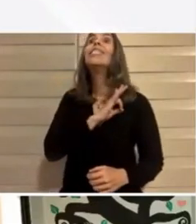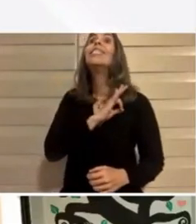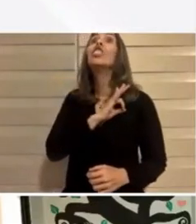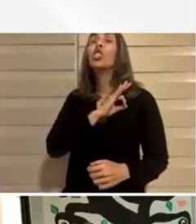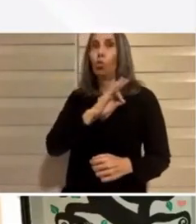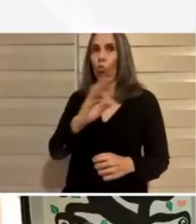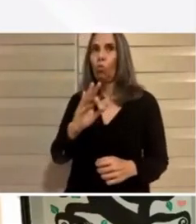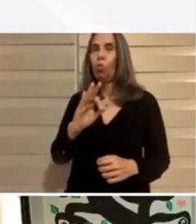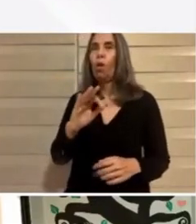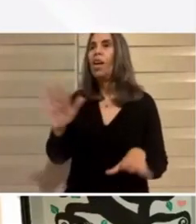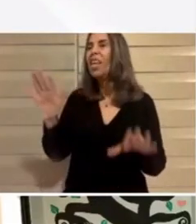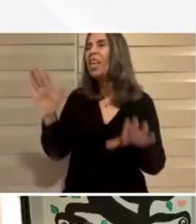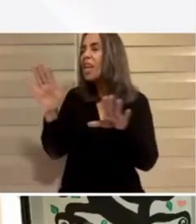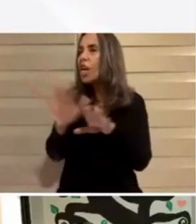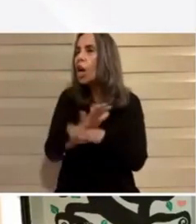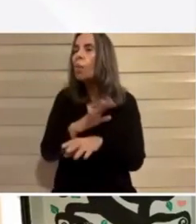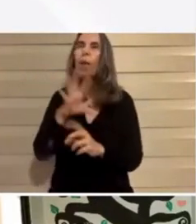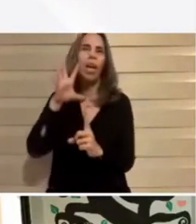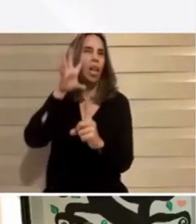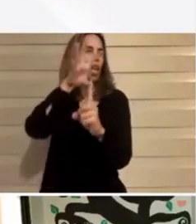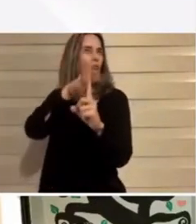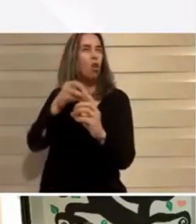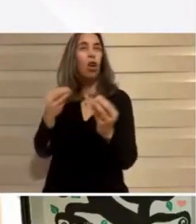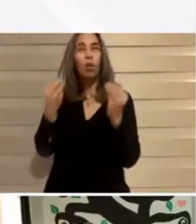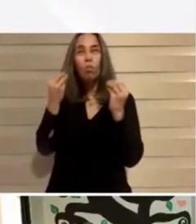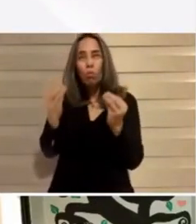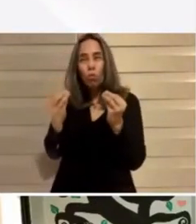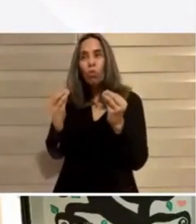su comunidad y que a partir de esta